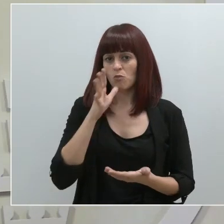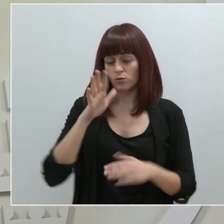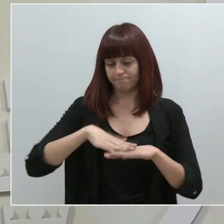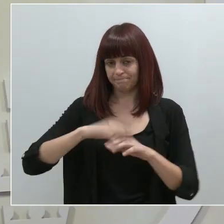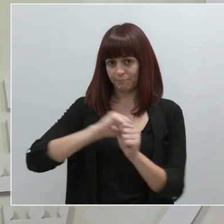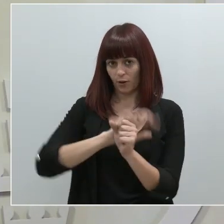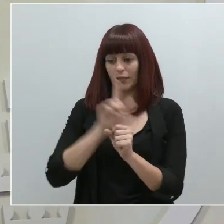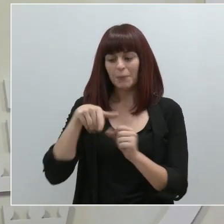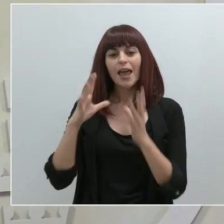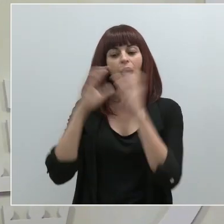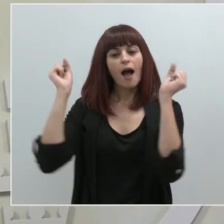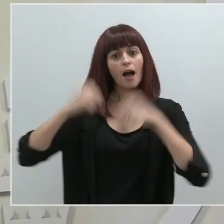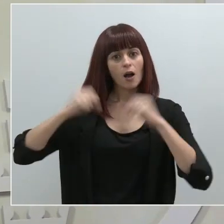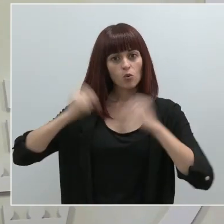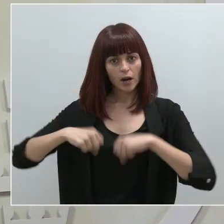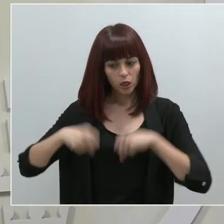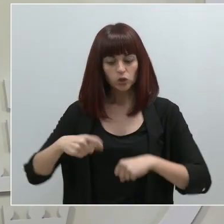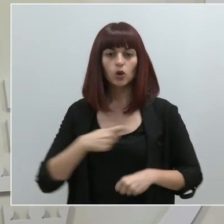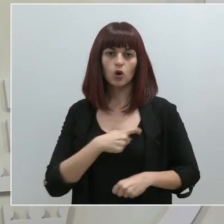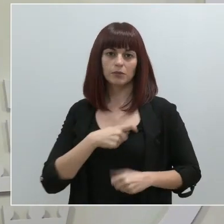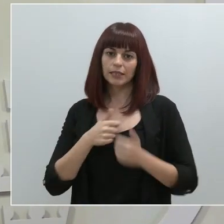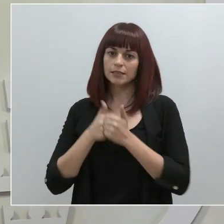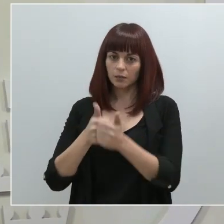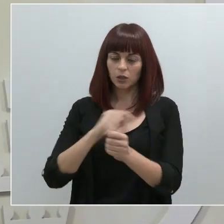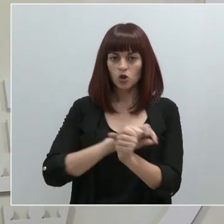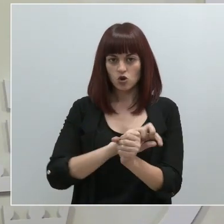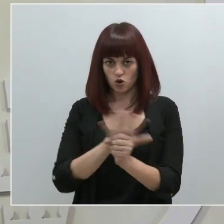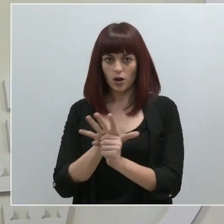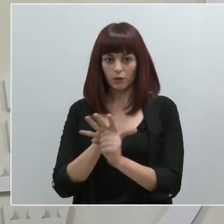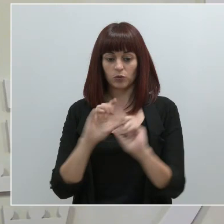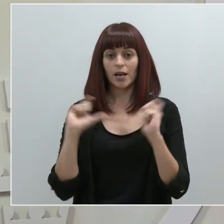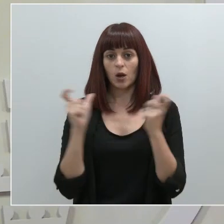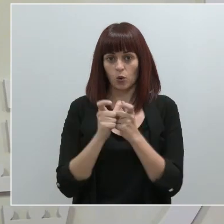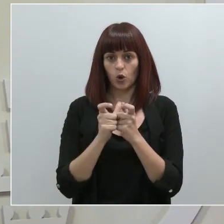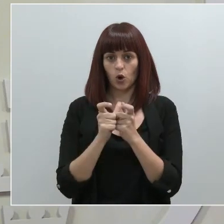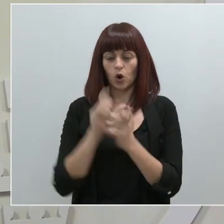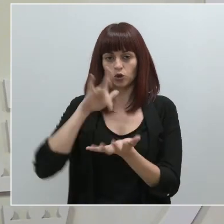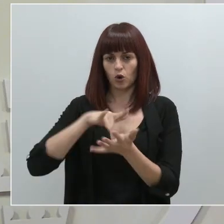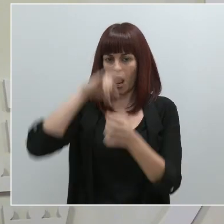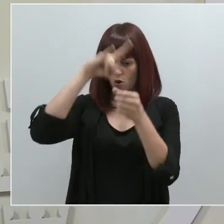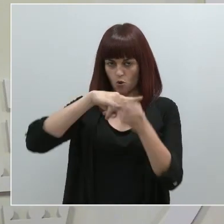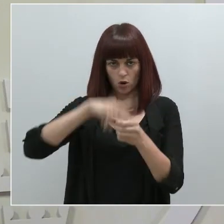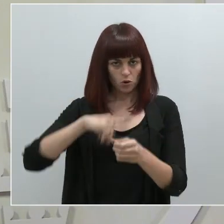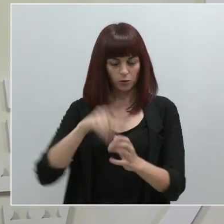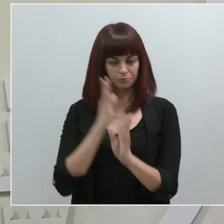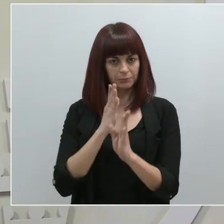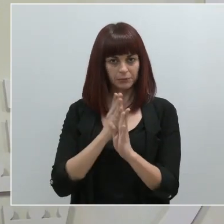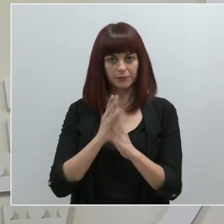pandemia y de los acuerdos adoptados en el Comité de Seguimiento COVID en la reunión que celebramos todos los lunes.